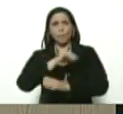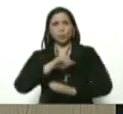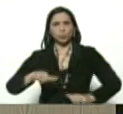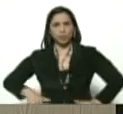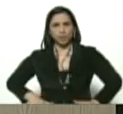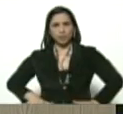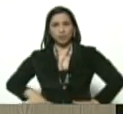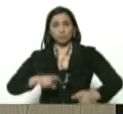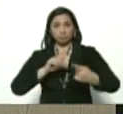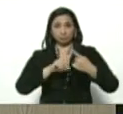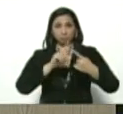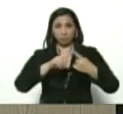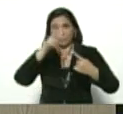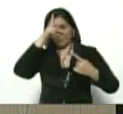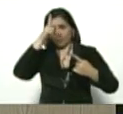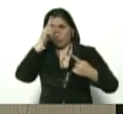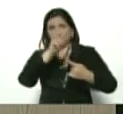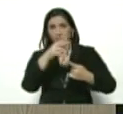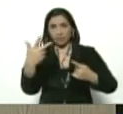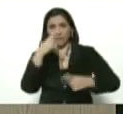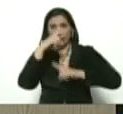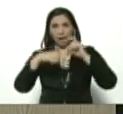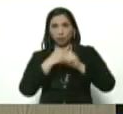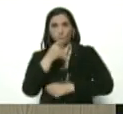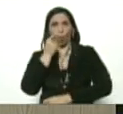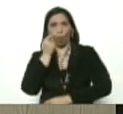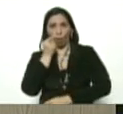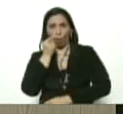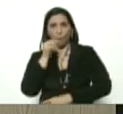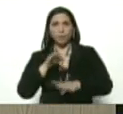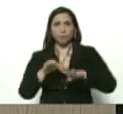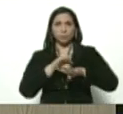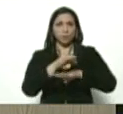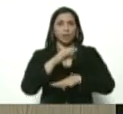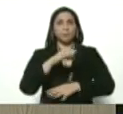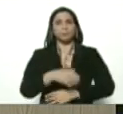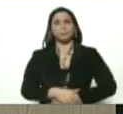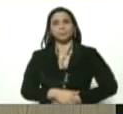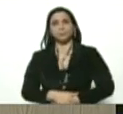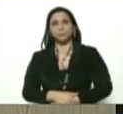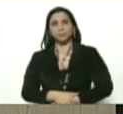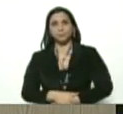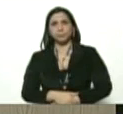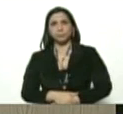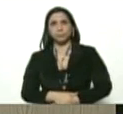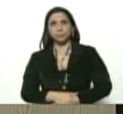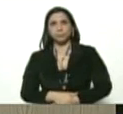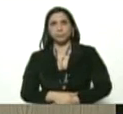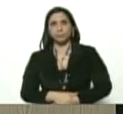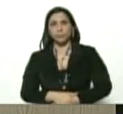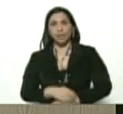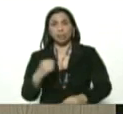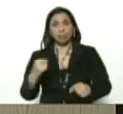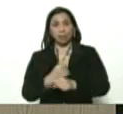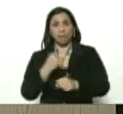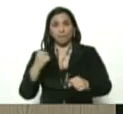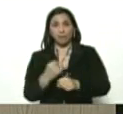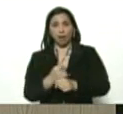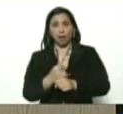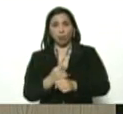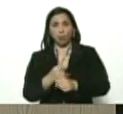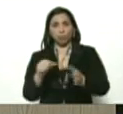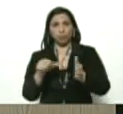el de falcón es un masculino de 23 años de edad del municipio carirubana de punta a cordón cardó y es un obrero un trabajador proveniente